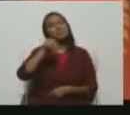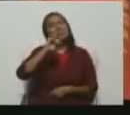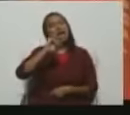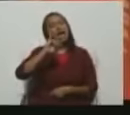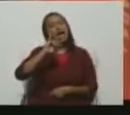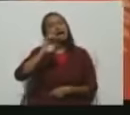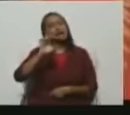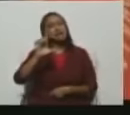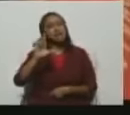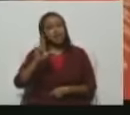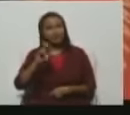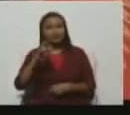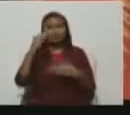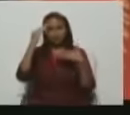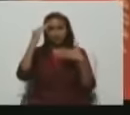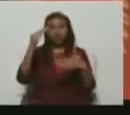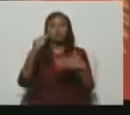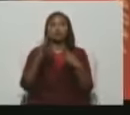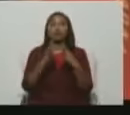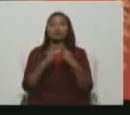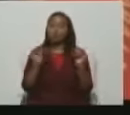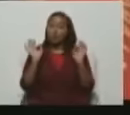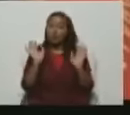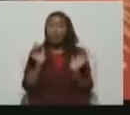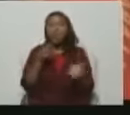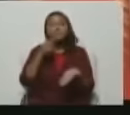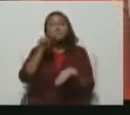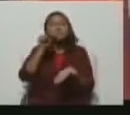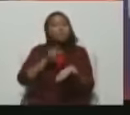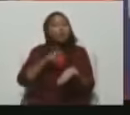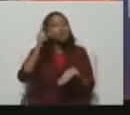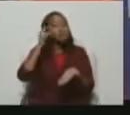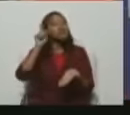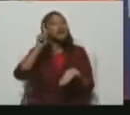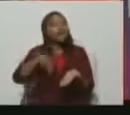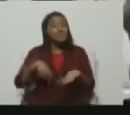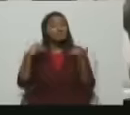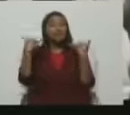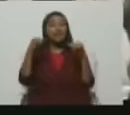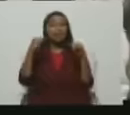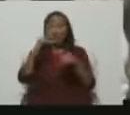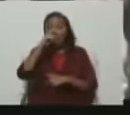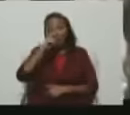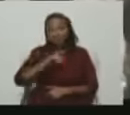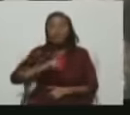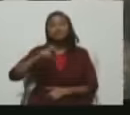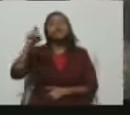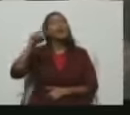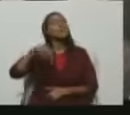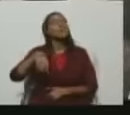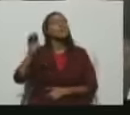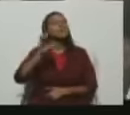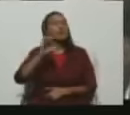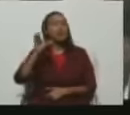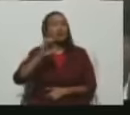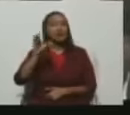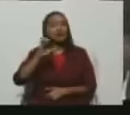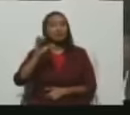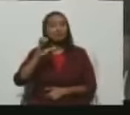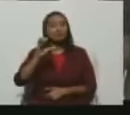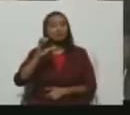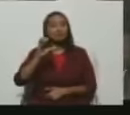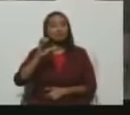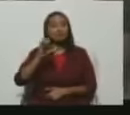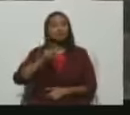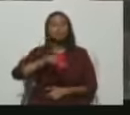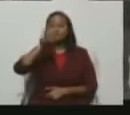saludo. Y bueno, pronto a celebrar también cumpleaños en Caracas, la ciudadana